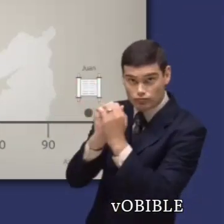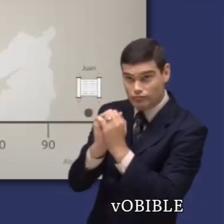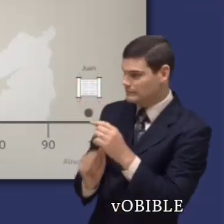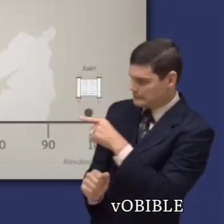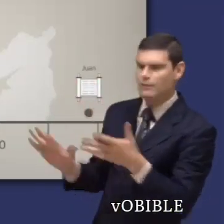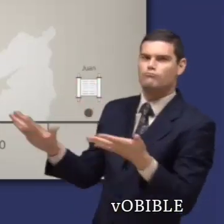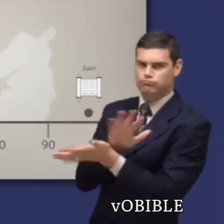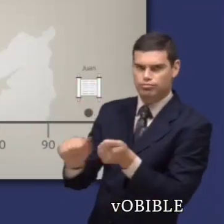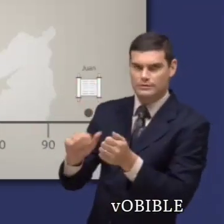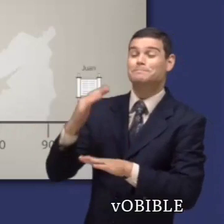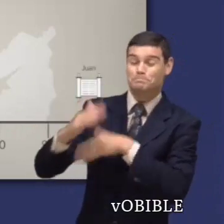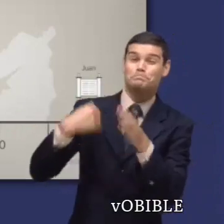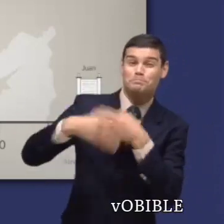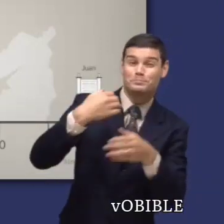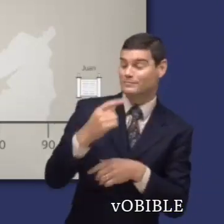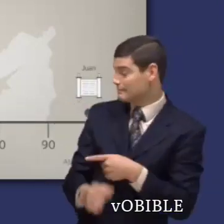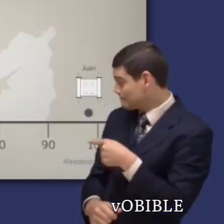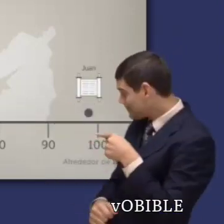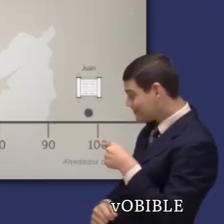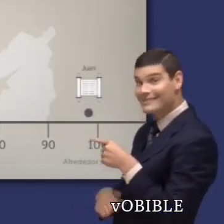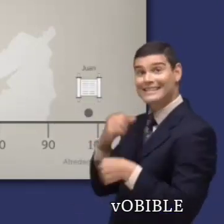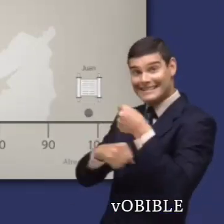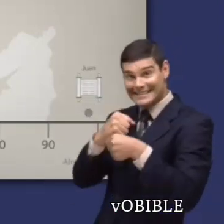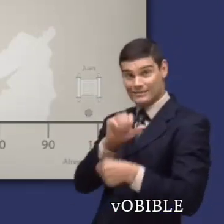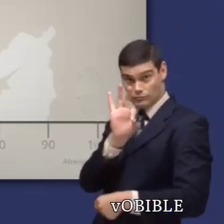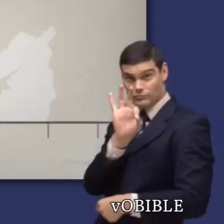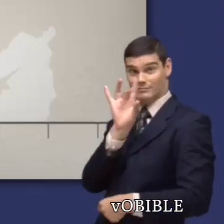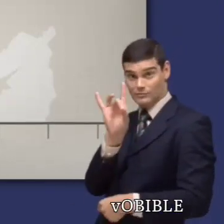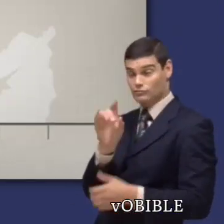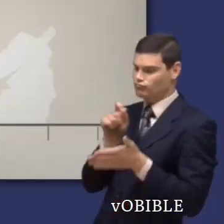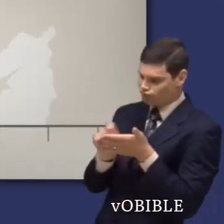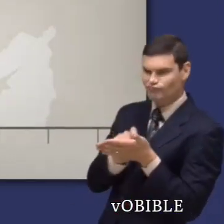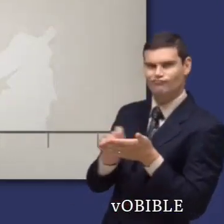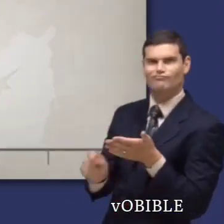cumplió la profecía de Jesús sobre la destrucción de Jerusalén.